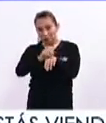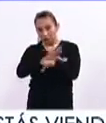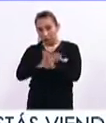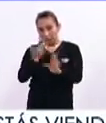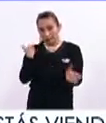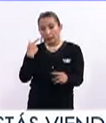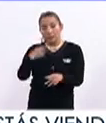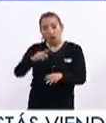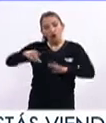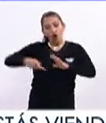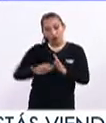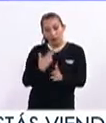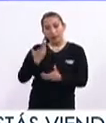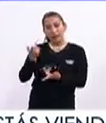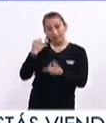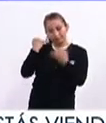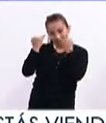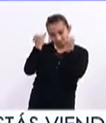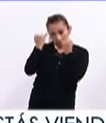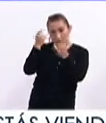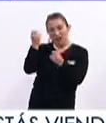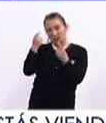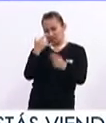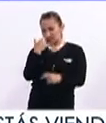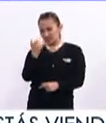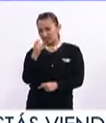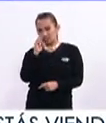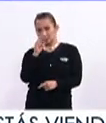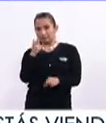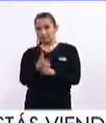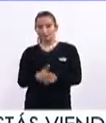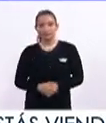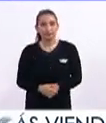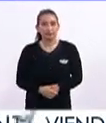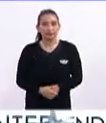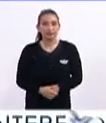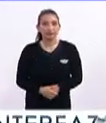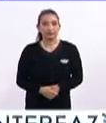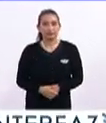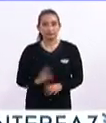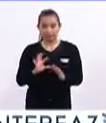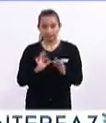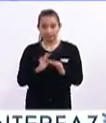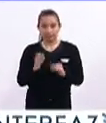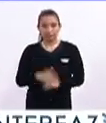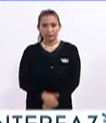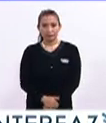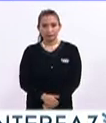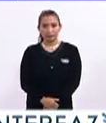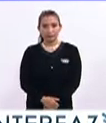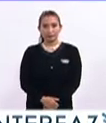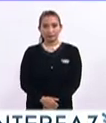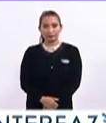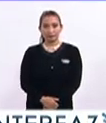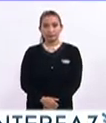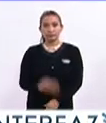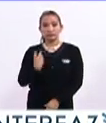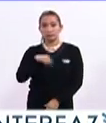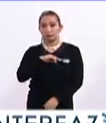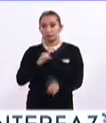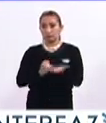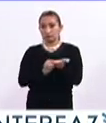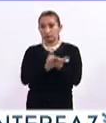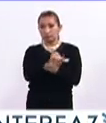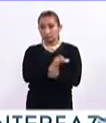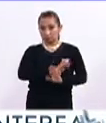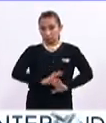cabo, pero se va a replantear debido a algunas irregularidades que se detectaron. Los detalles. Hemos decidido